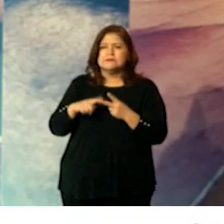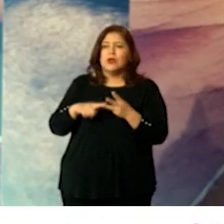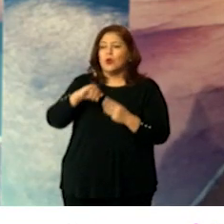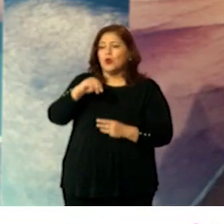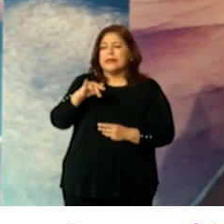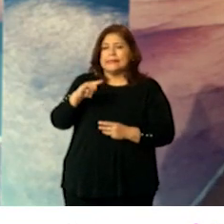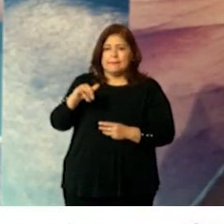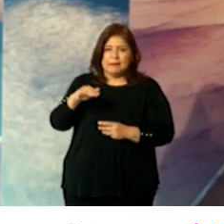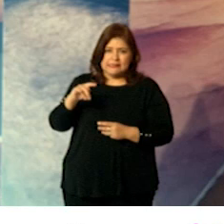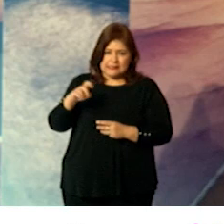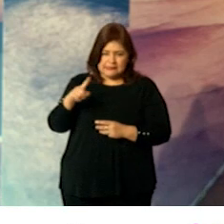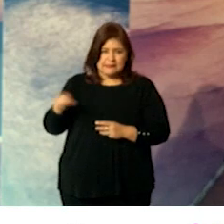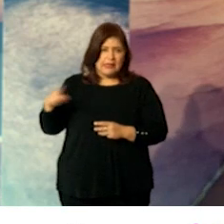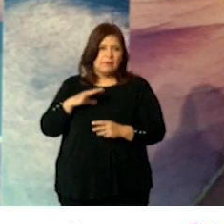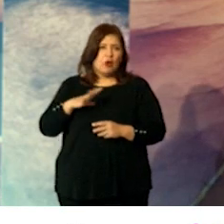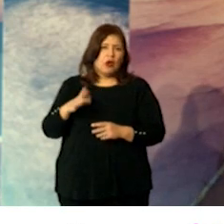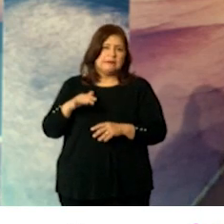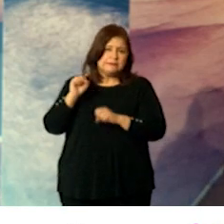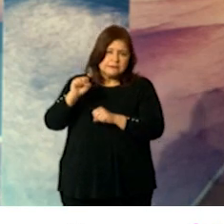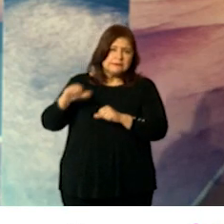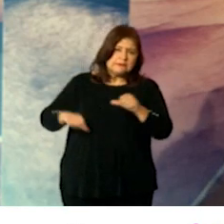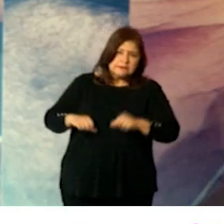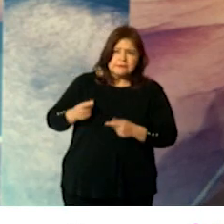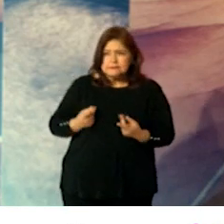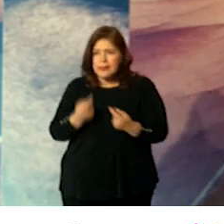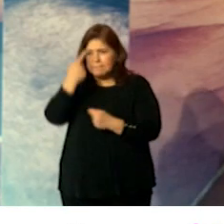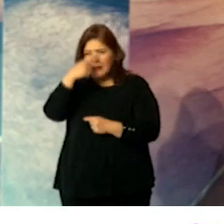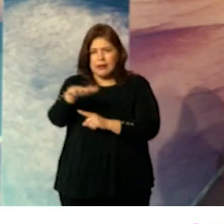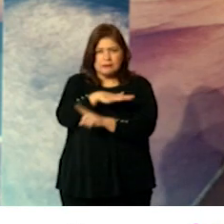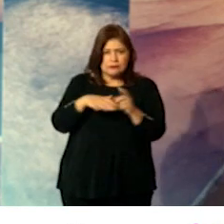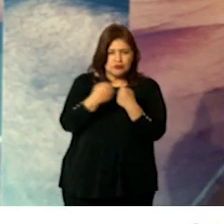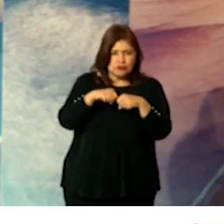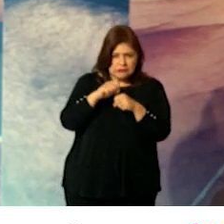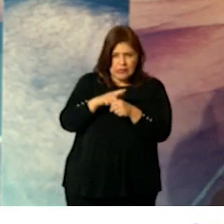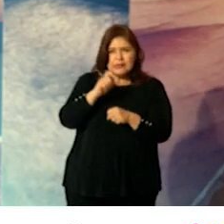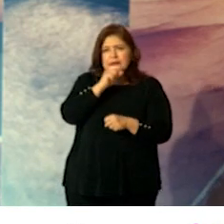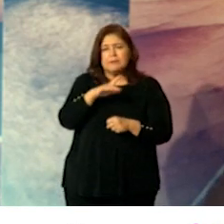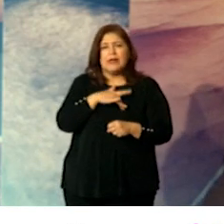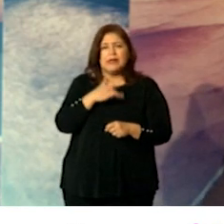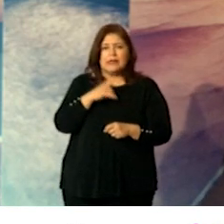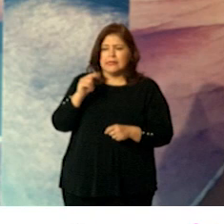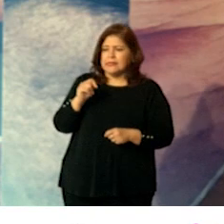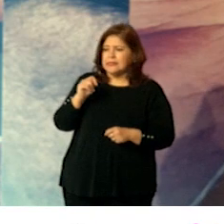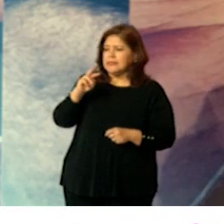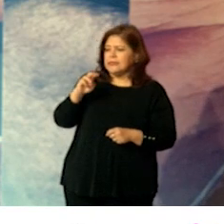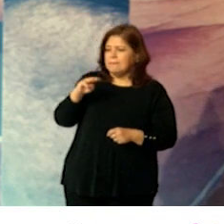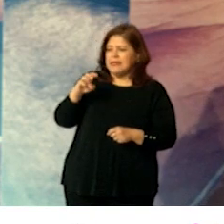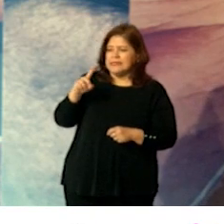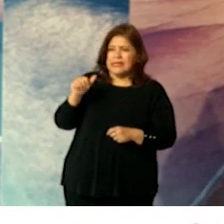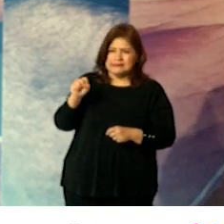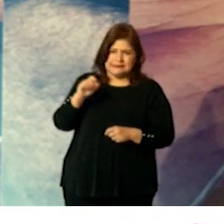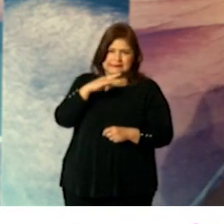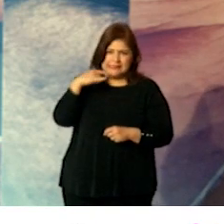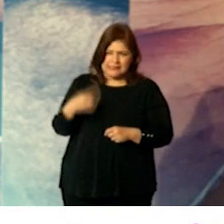Martínez. Julieta es activista social y ambiental, es fundadora de Tremendas Chile, quienes estuvieron ayer, bueno, pudimos